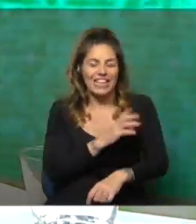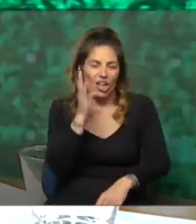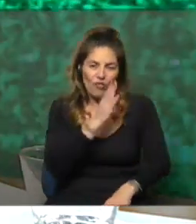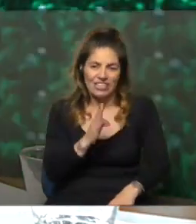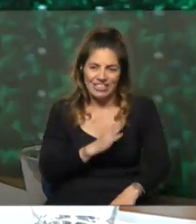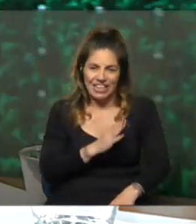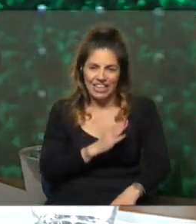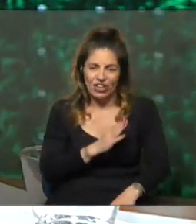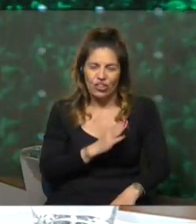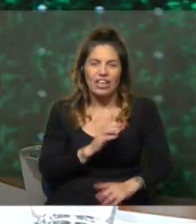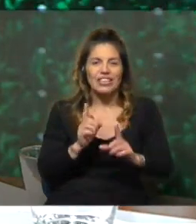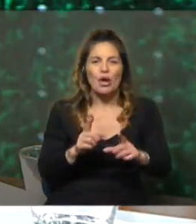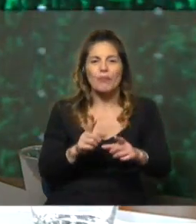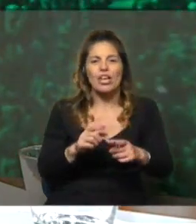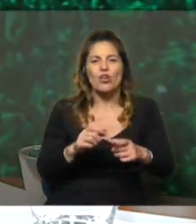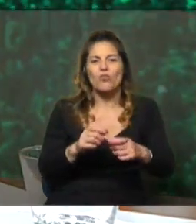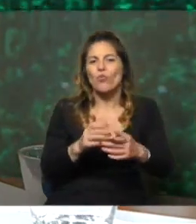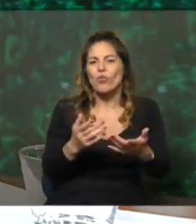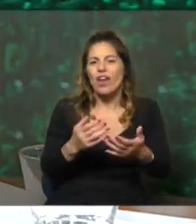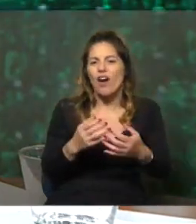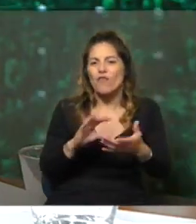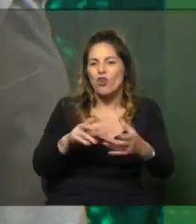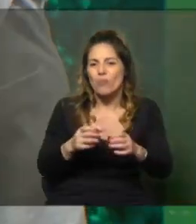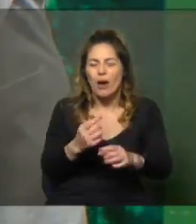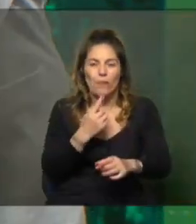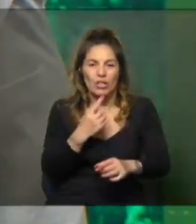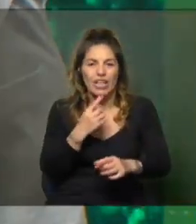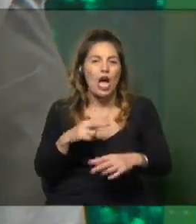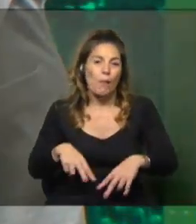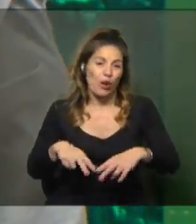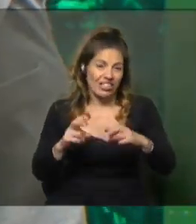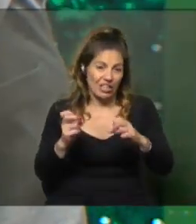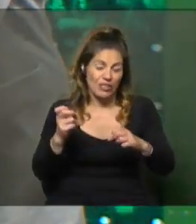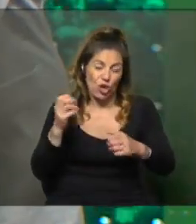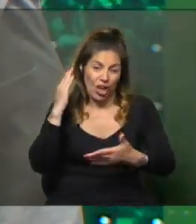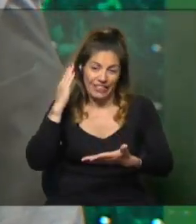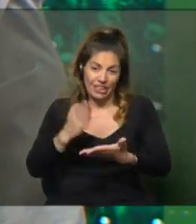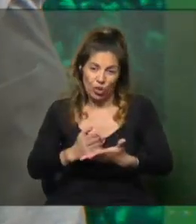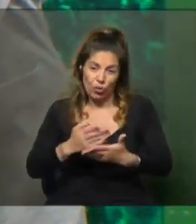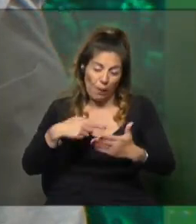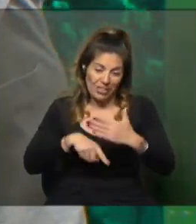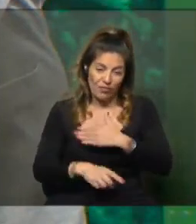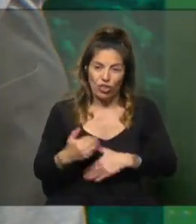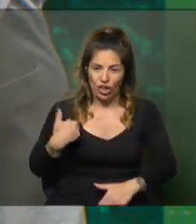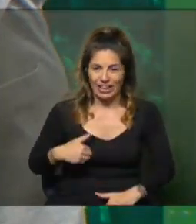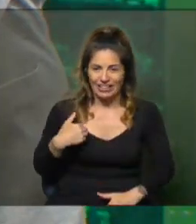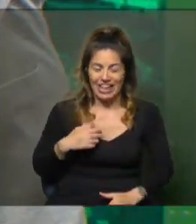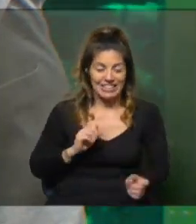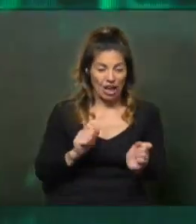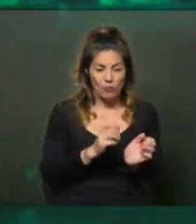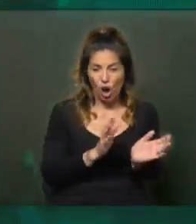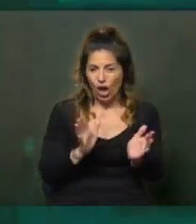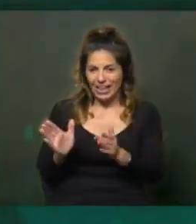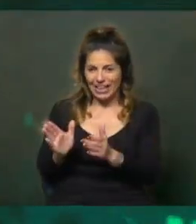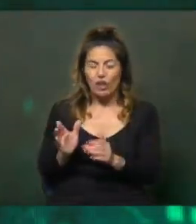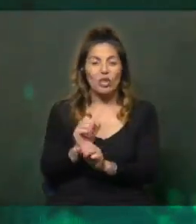incluso política de cuadros que no lo ti incluso porque Se revisó la dictadura mucho más a fondo en Argentina Se revisó la dictadura se cambió el eje lo que decíamos antes ahora se